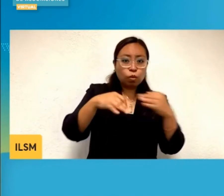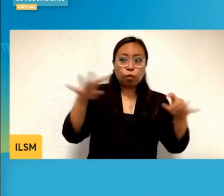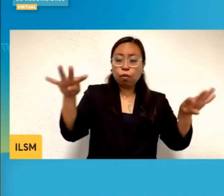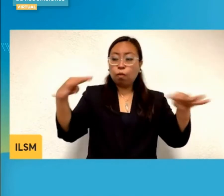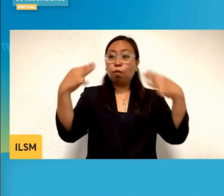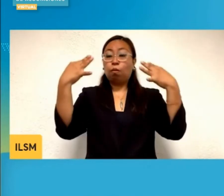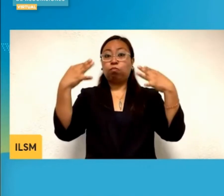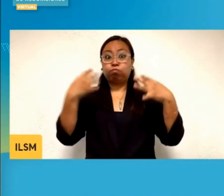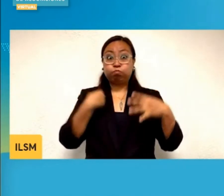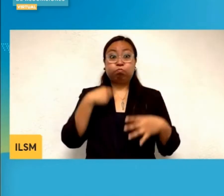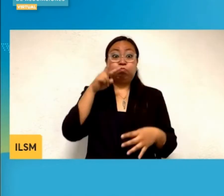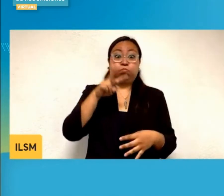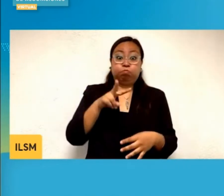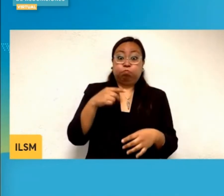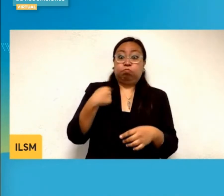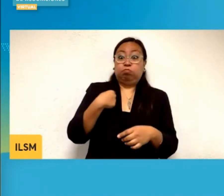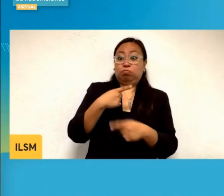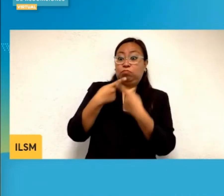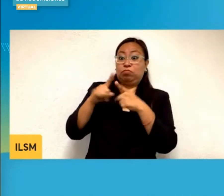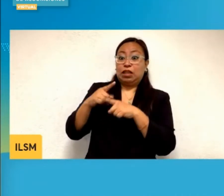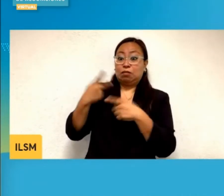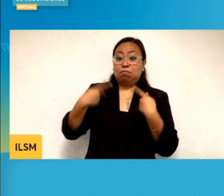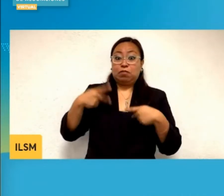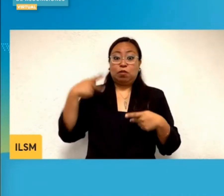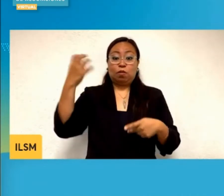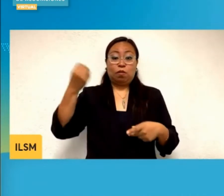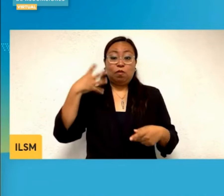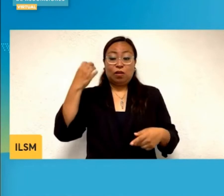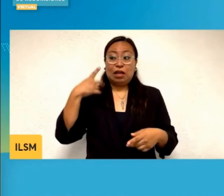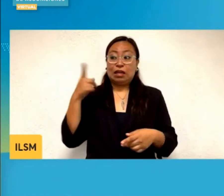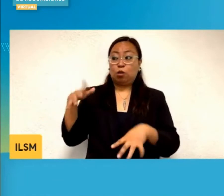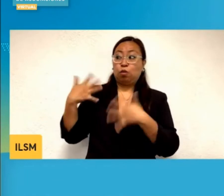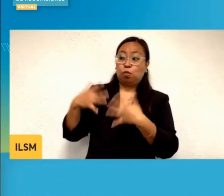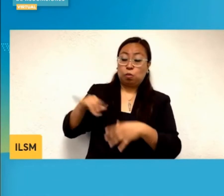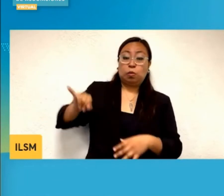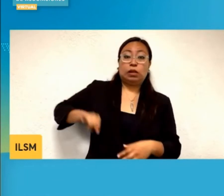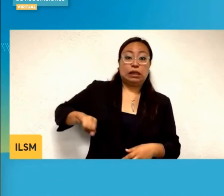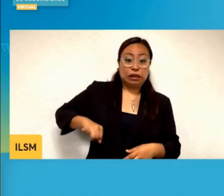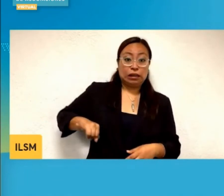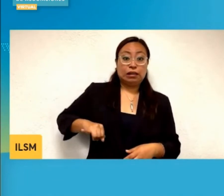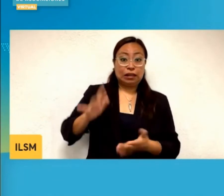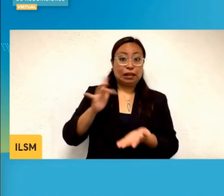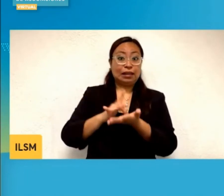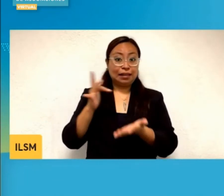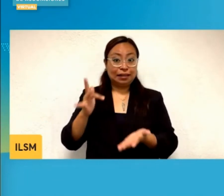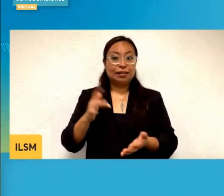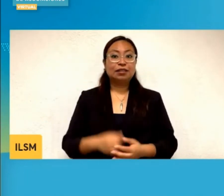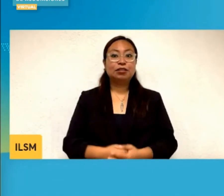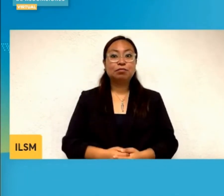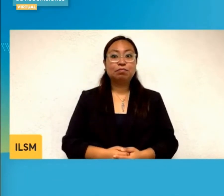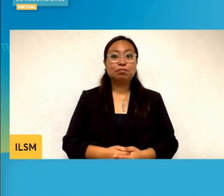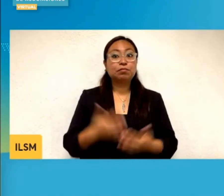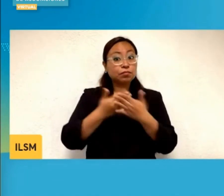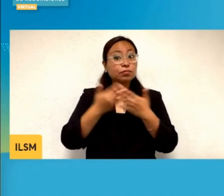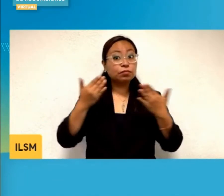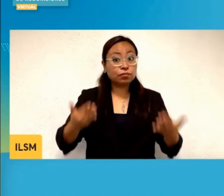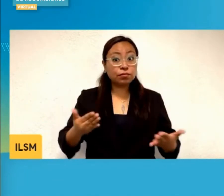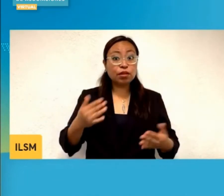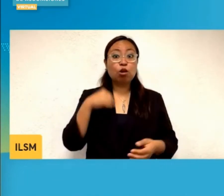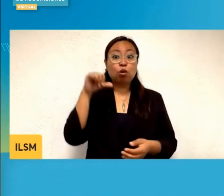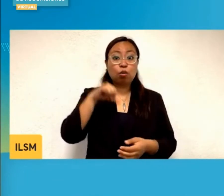persona increíble, entre tanto agente de cambio. Muchas, muchas gracias. Vamos a hablar hoy de